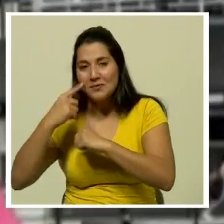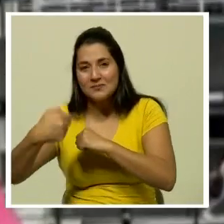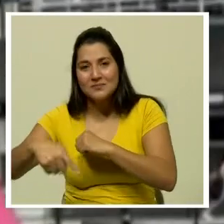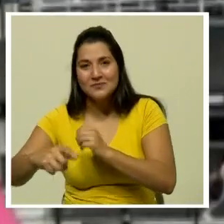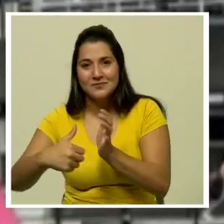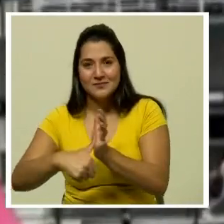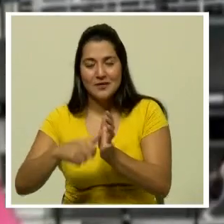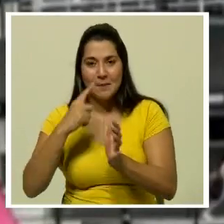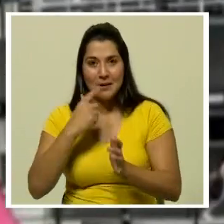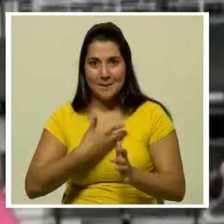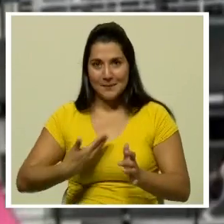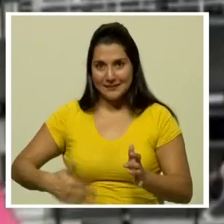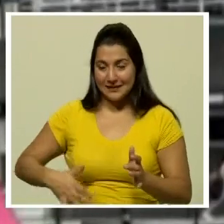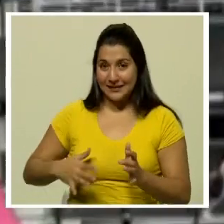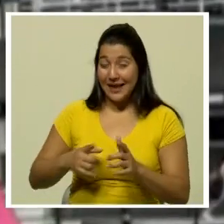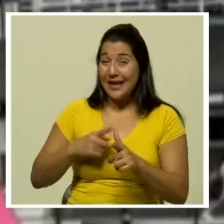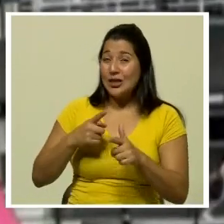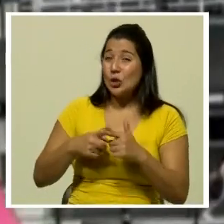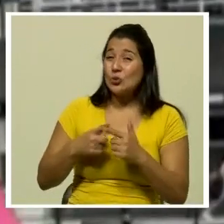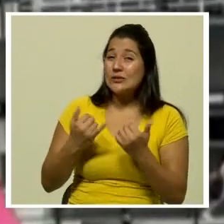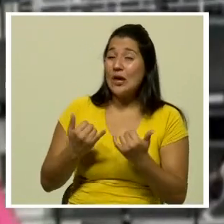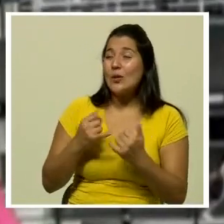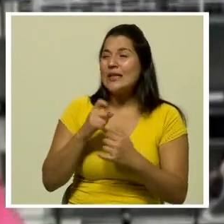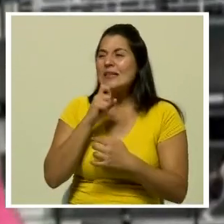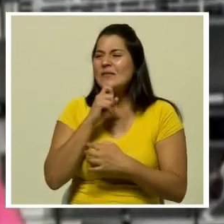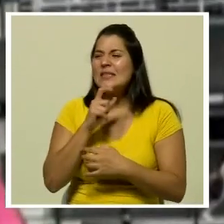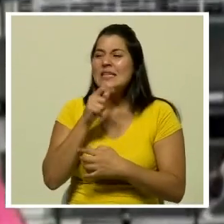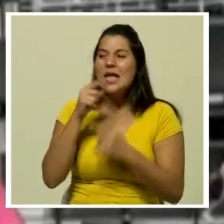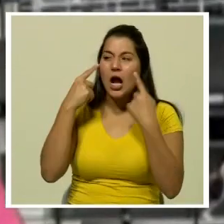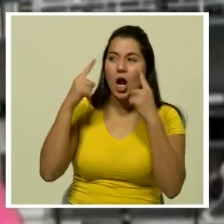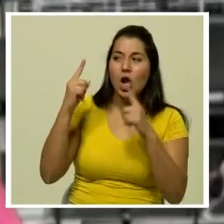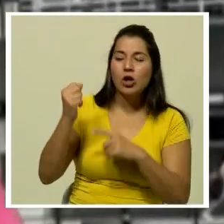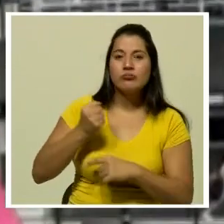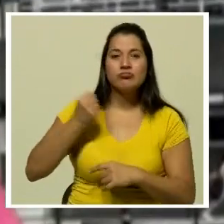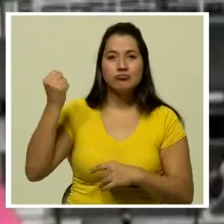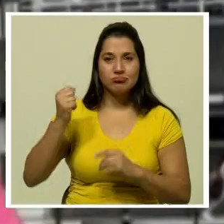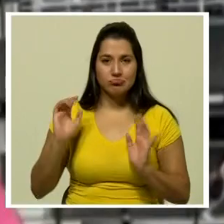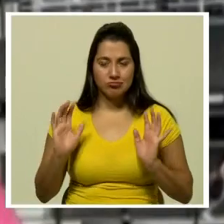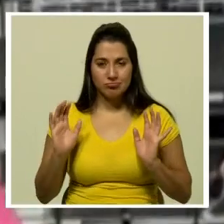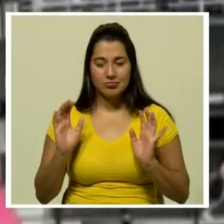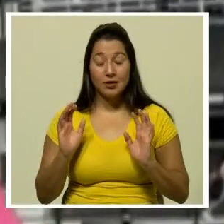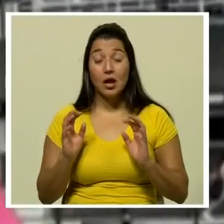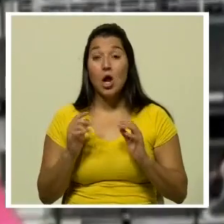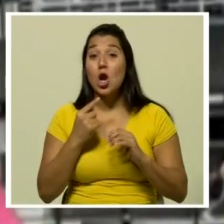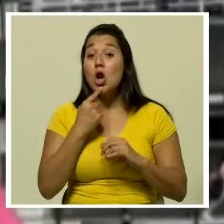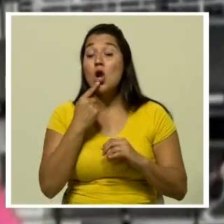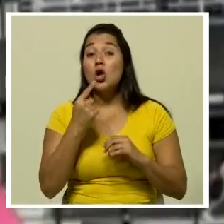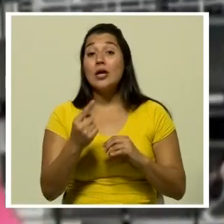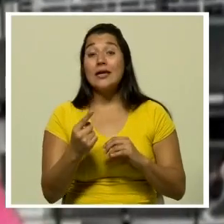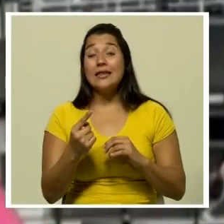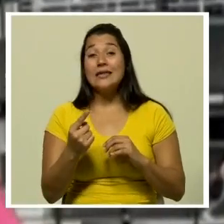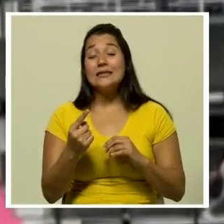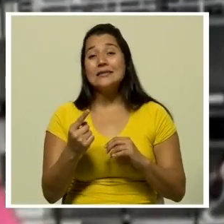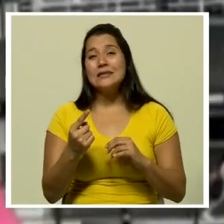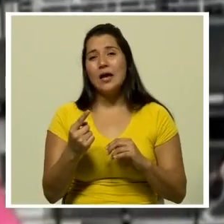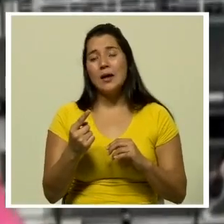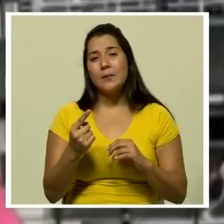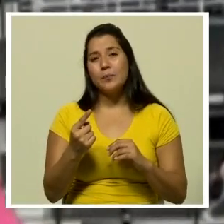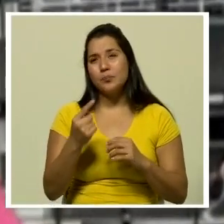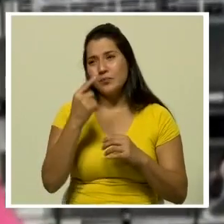difícil ver quién logre capitalizar. Lo que se diga en ese anuncio que va a